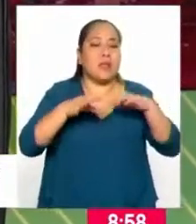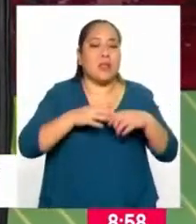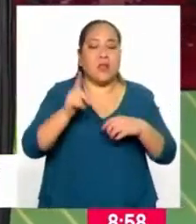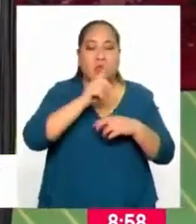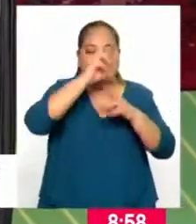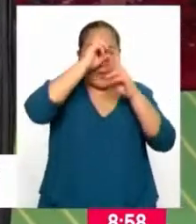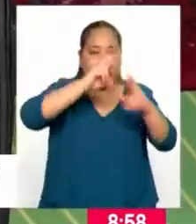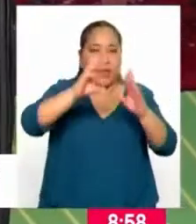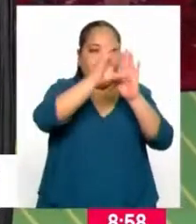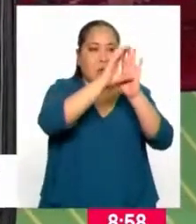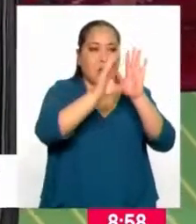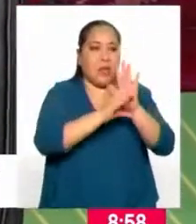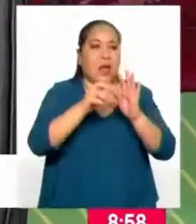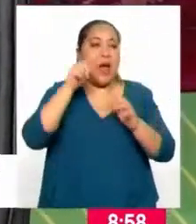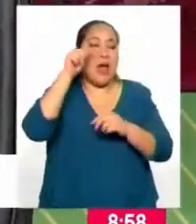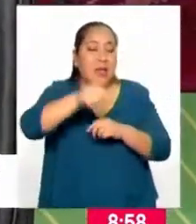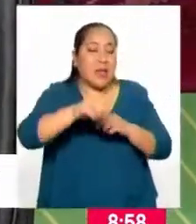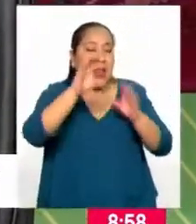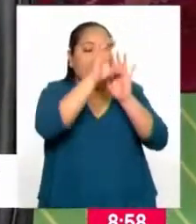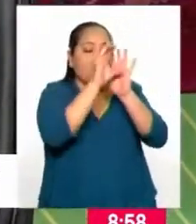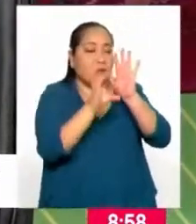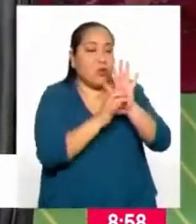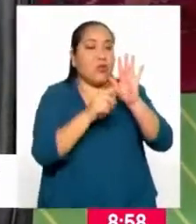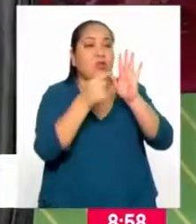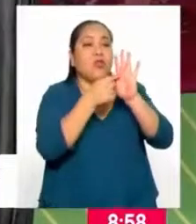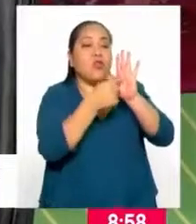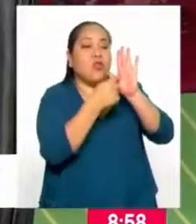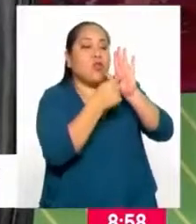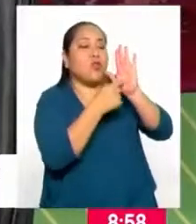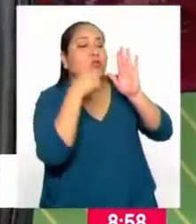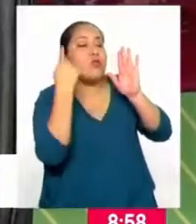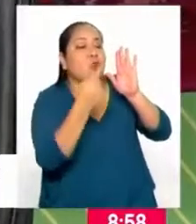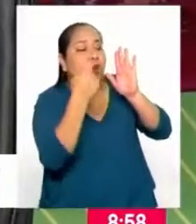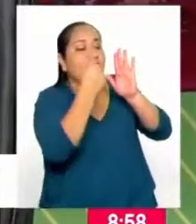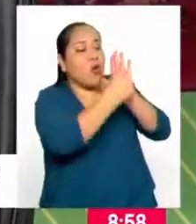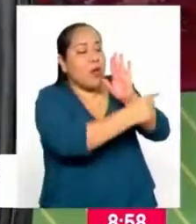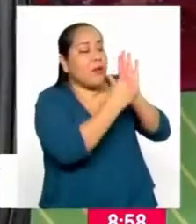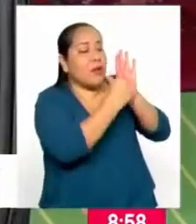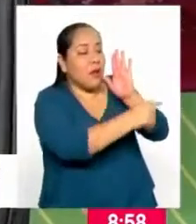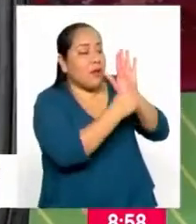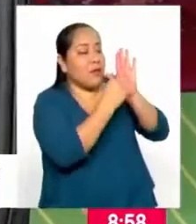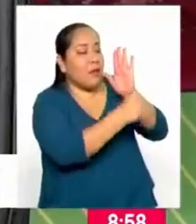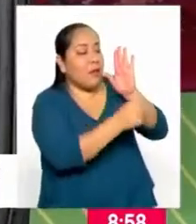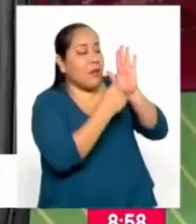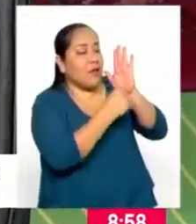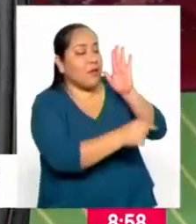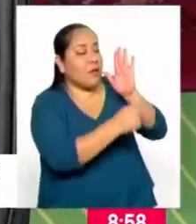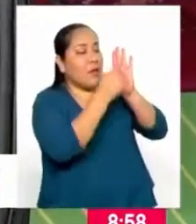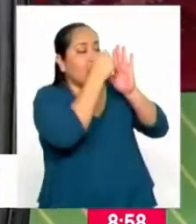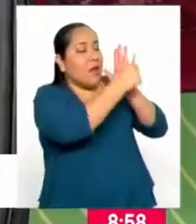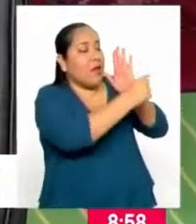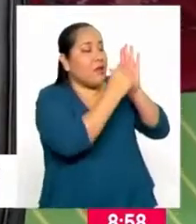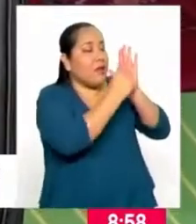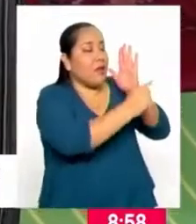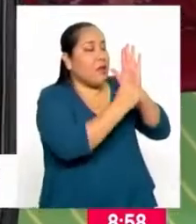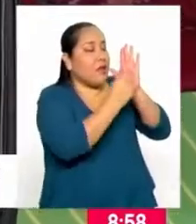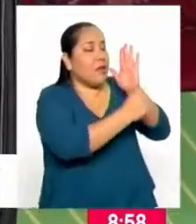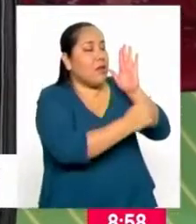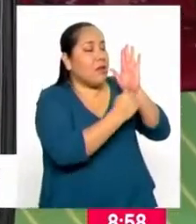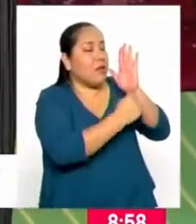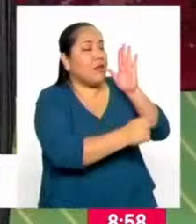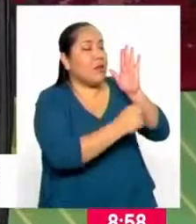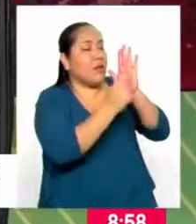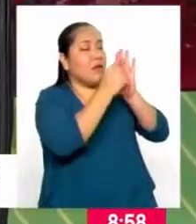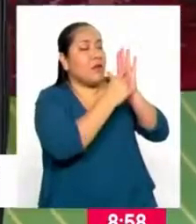la Constitución. Allí donde la Constitución dice, solo bajo estas causales, solo bajo estos casos el presidente puede